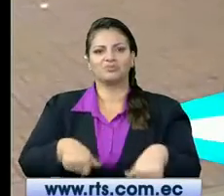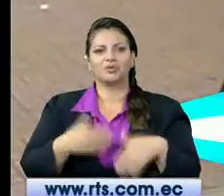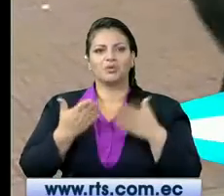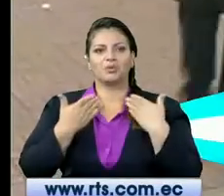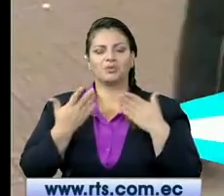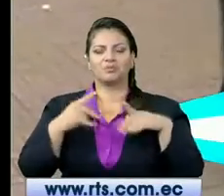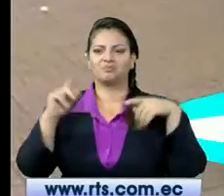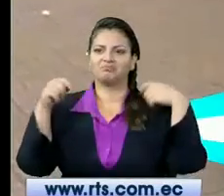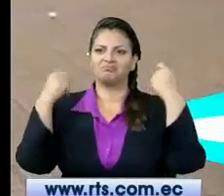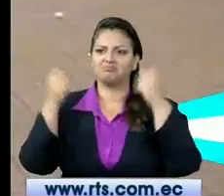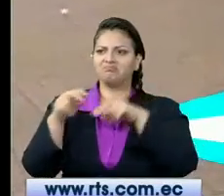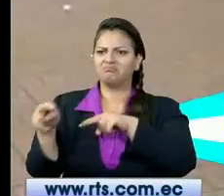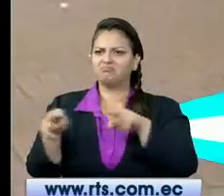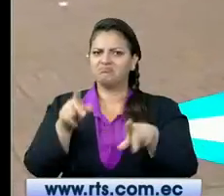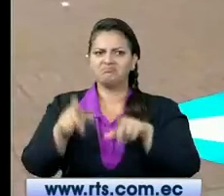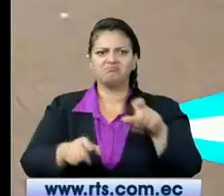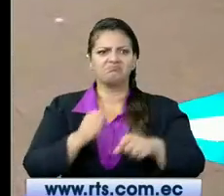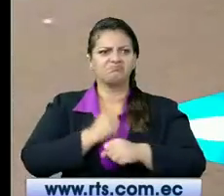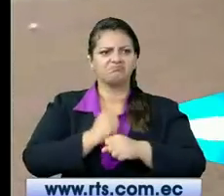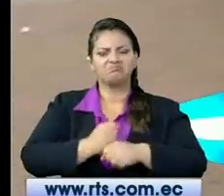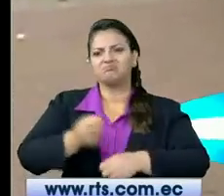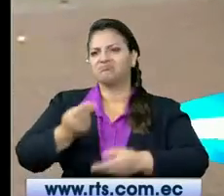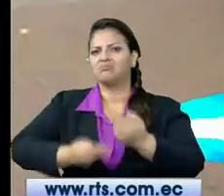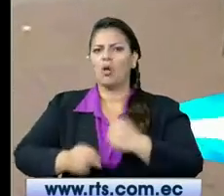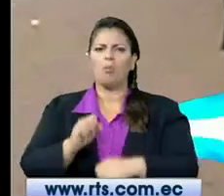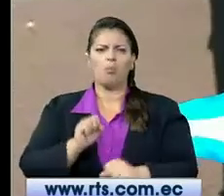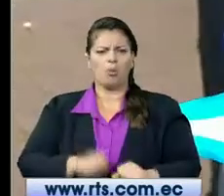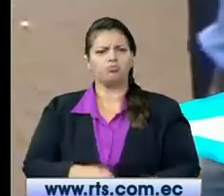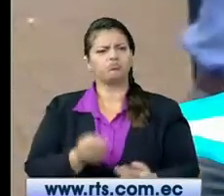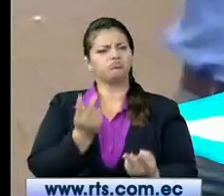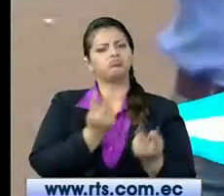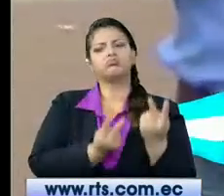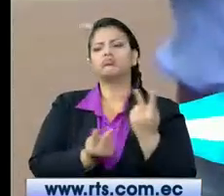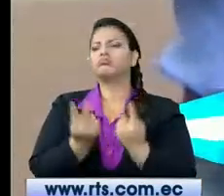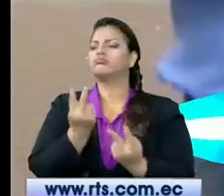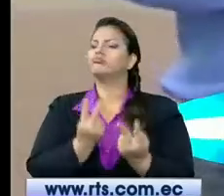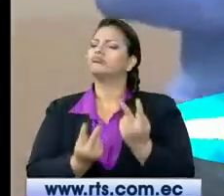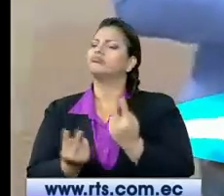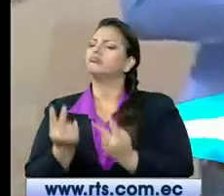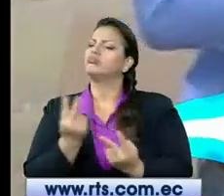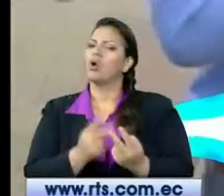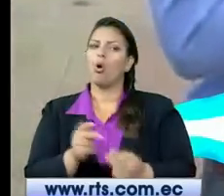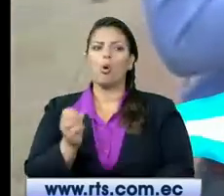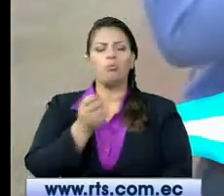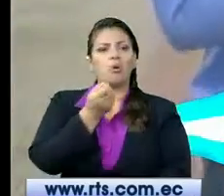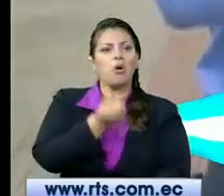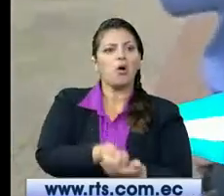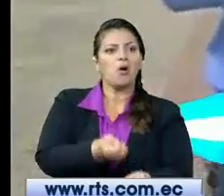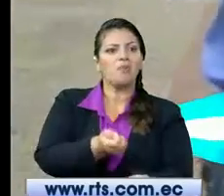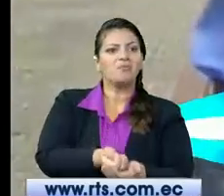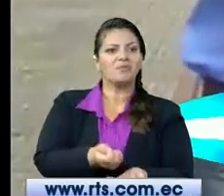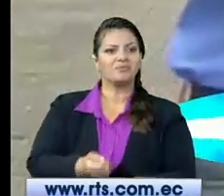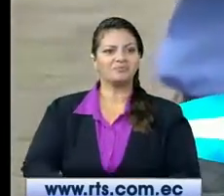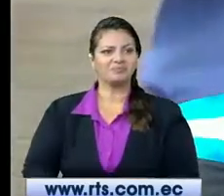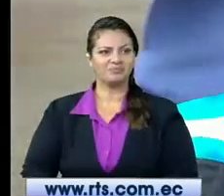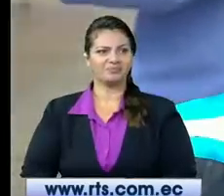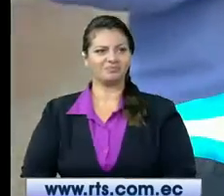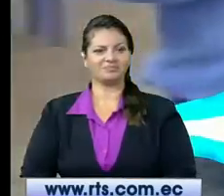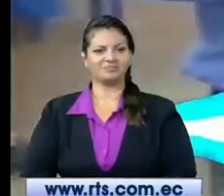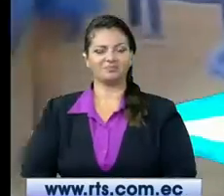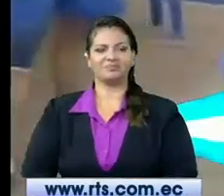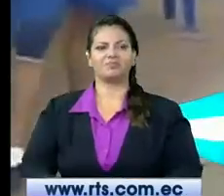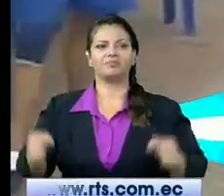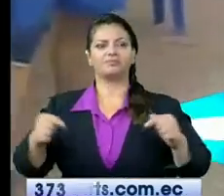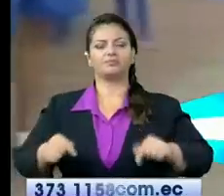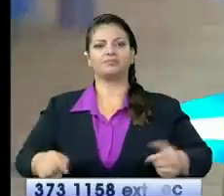de emprendimiento y sitios para recorrer, también para comprar, para conocer. Yo me encuentro en una de ellas, en esta feria que se ubica aquí en la explanada del